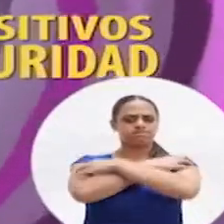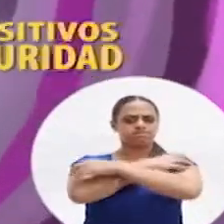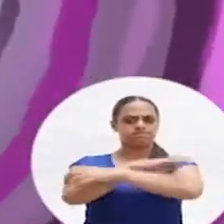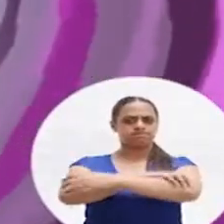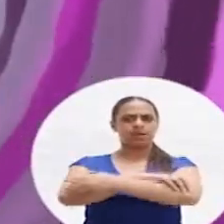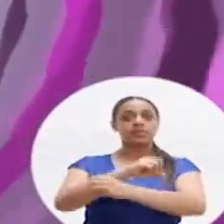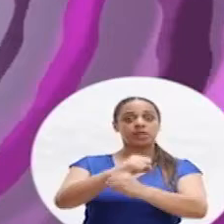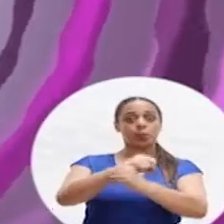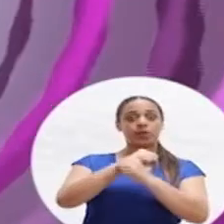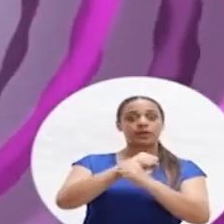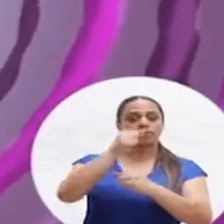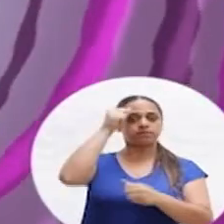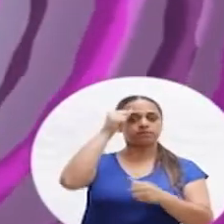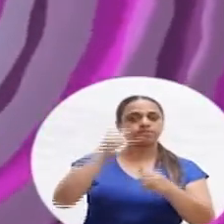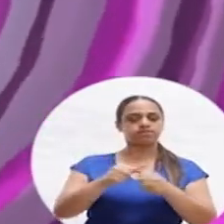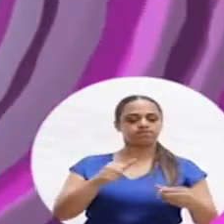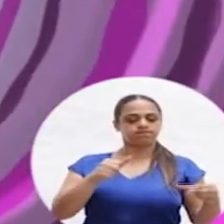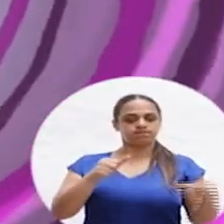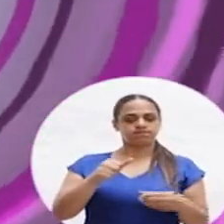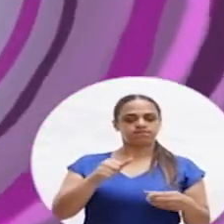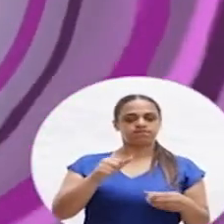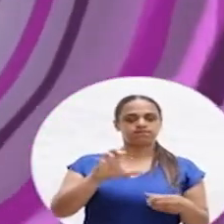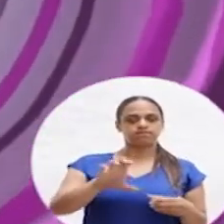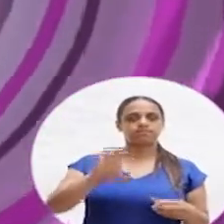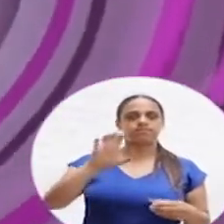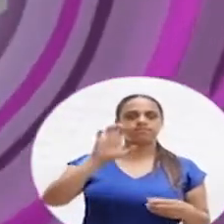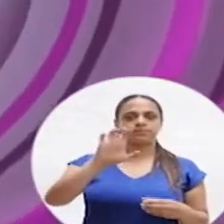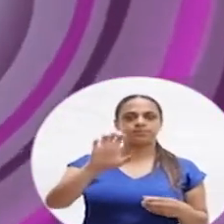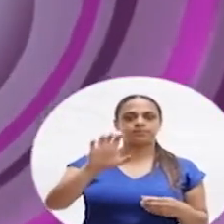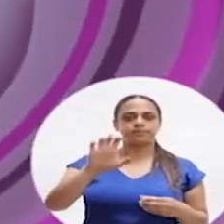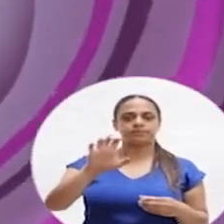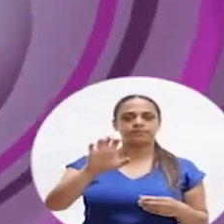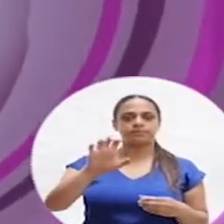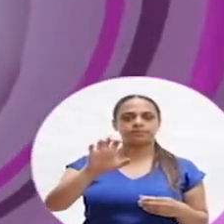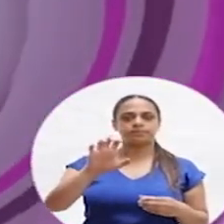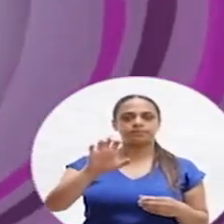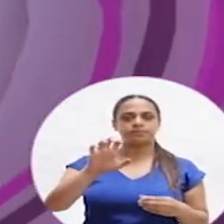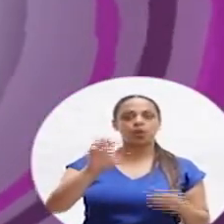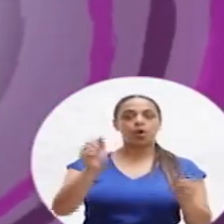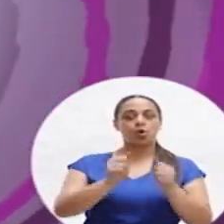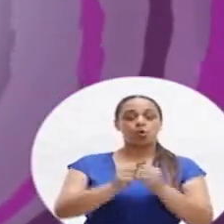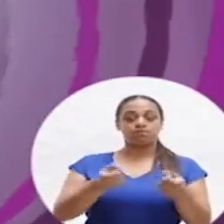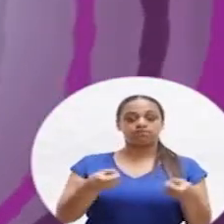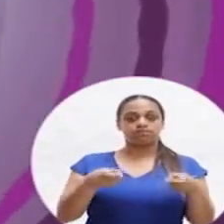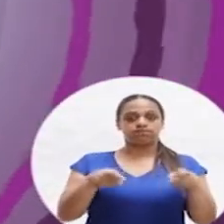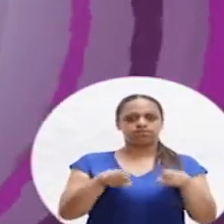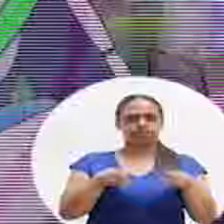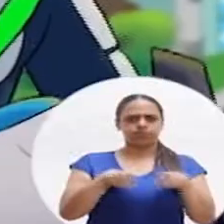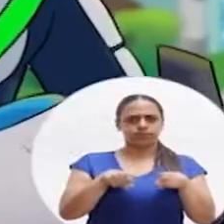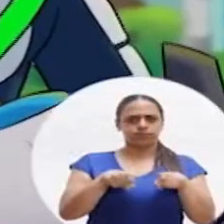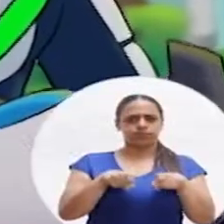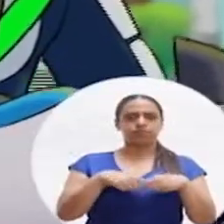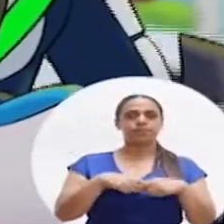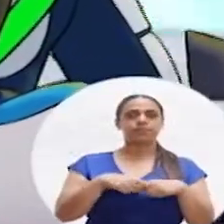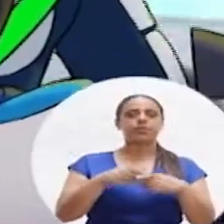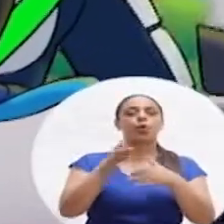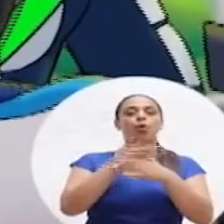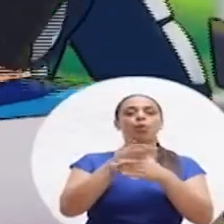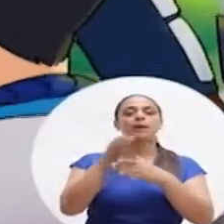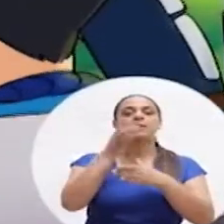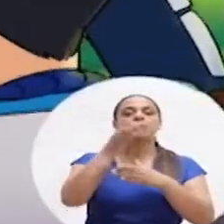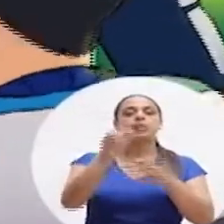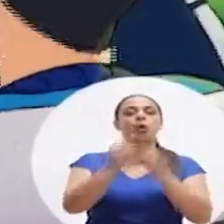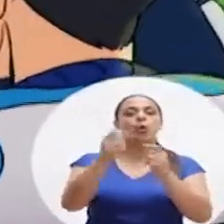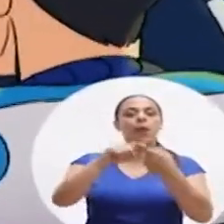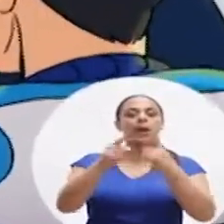de seguridad. Y recordá llevar una mano en la faja de quien te lleva y la otra en la espalda, con las rodillas siempre apretadas. Compartí este